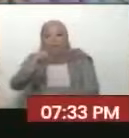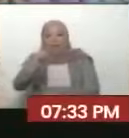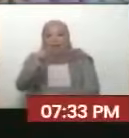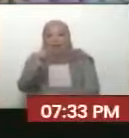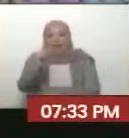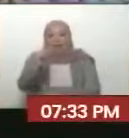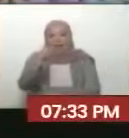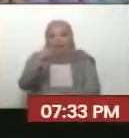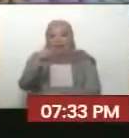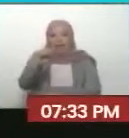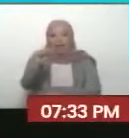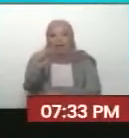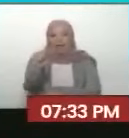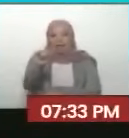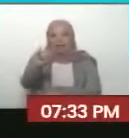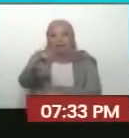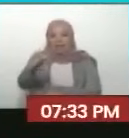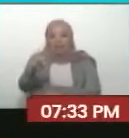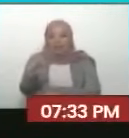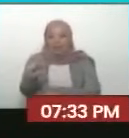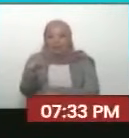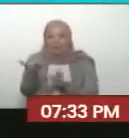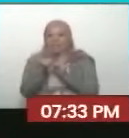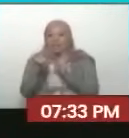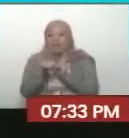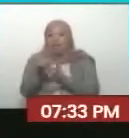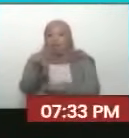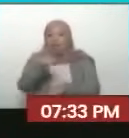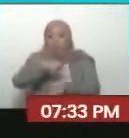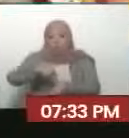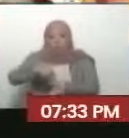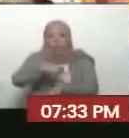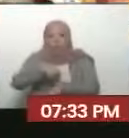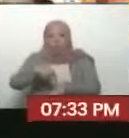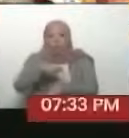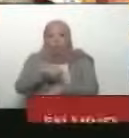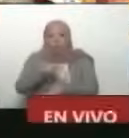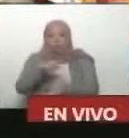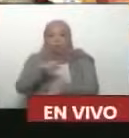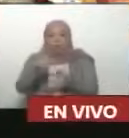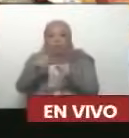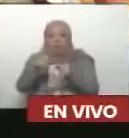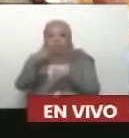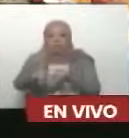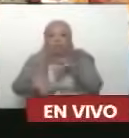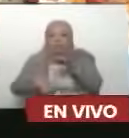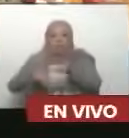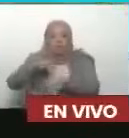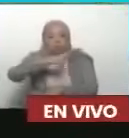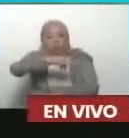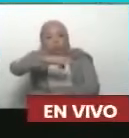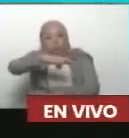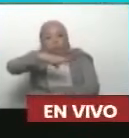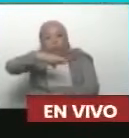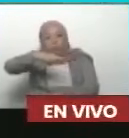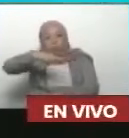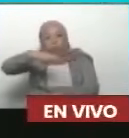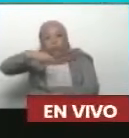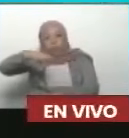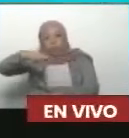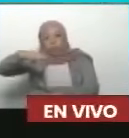Como hora y media, dos horas, de Cata a Catica, de costa a costa nadando. Bueno,